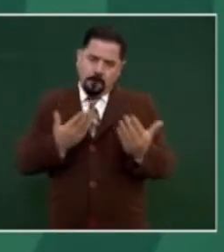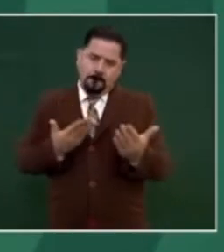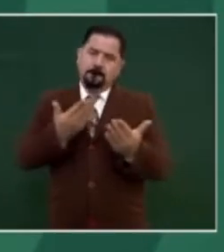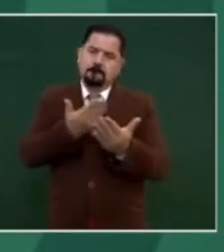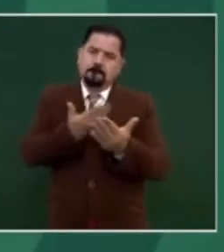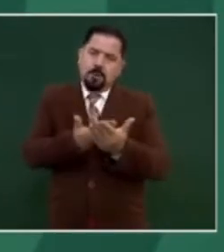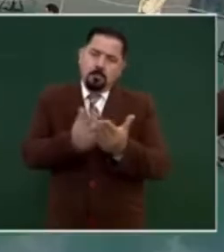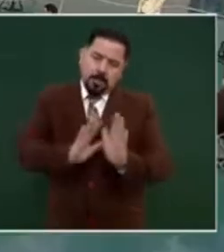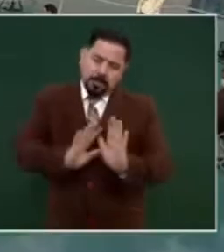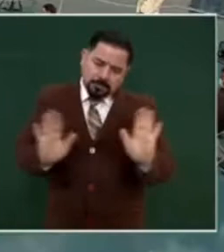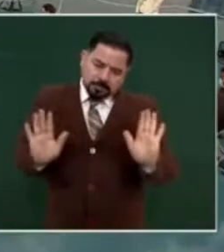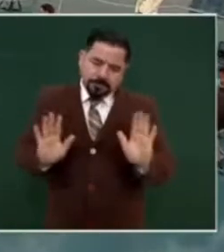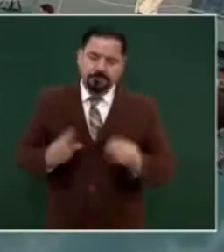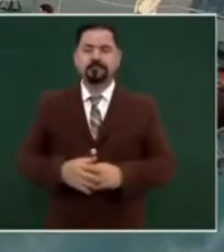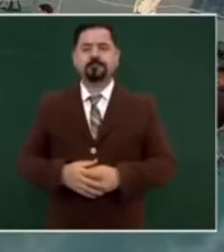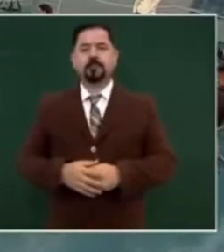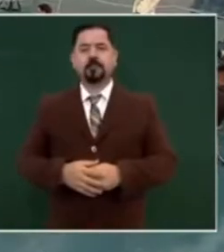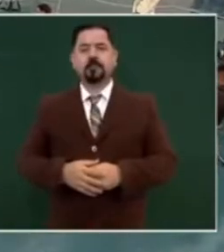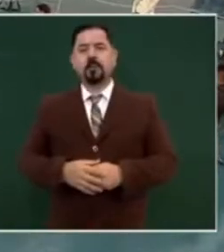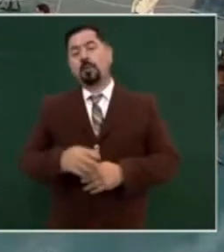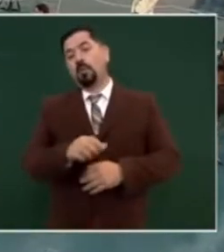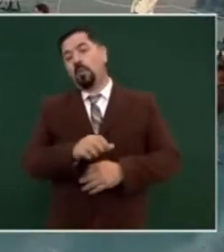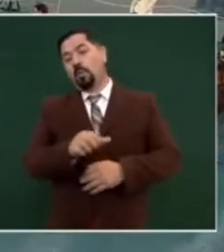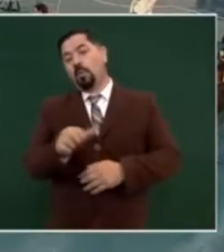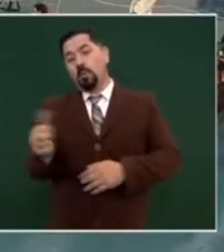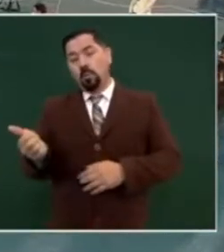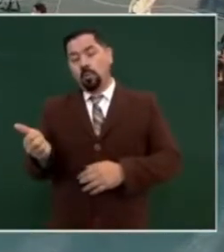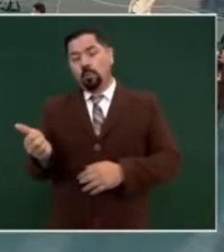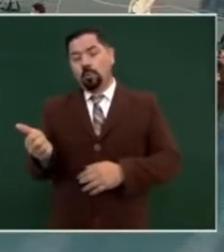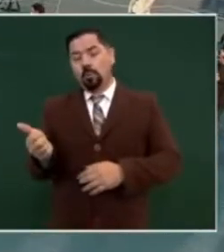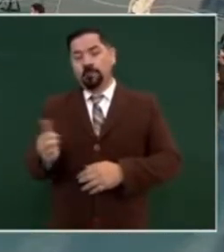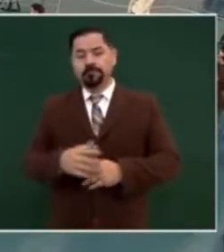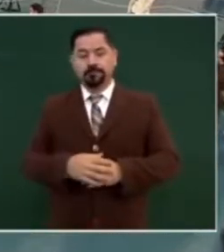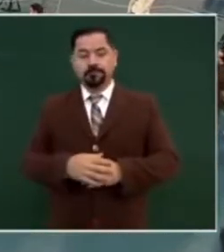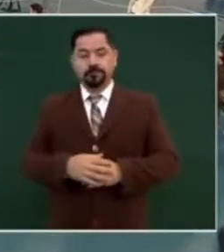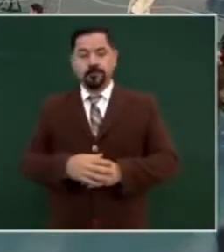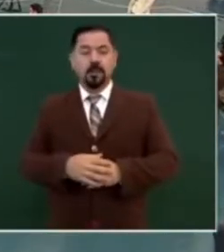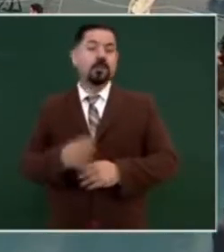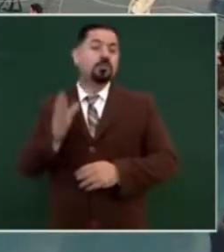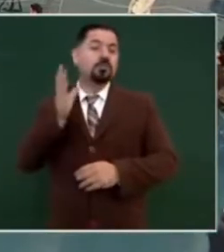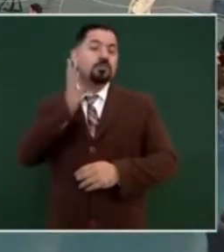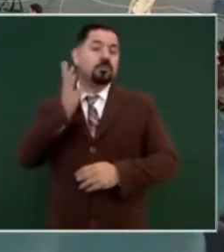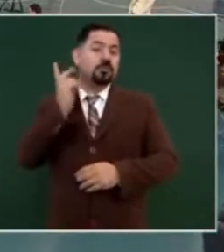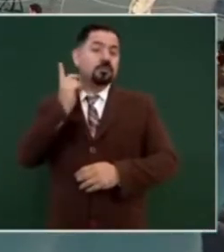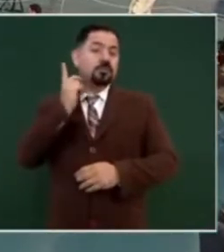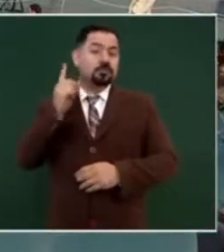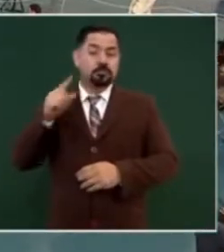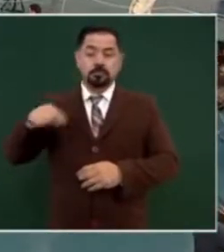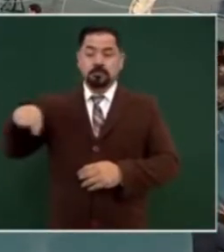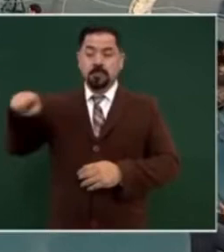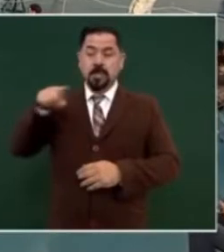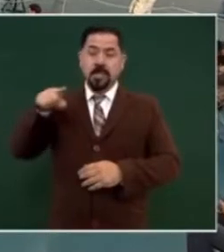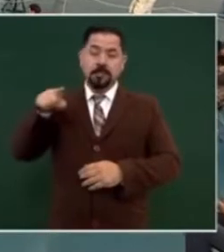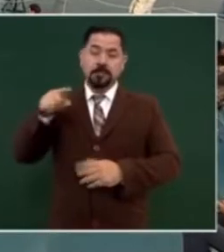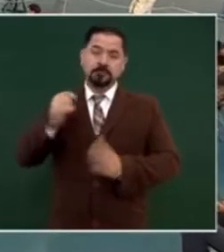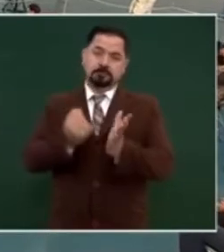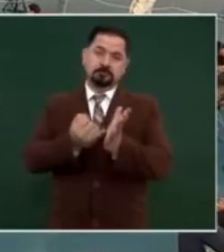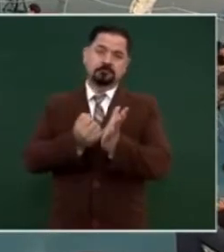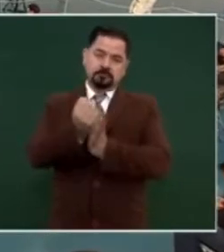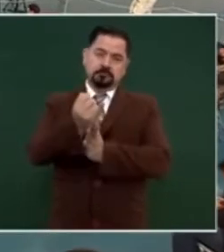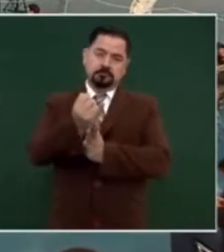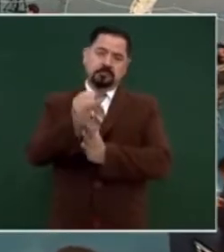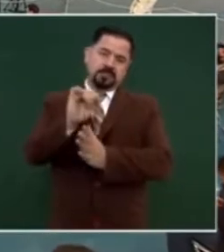otro poder del legislativo para decidir y